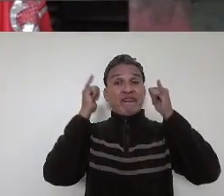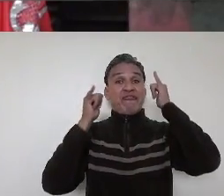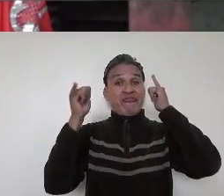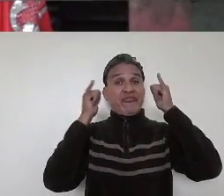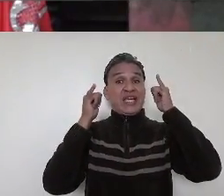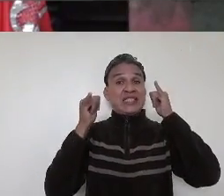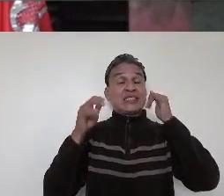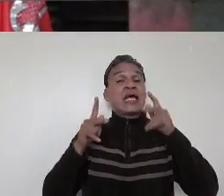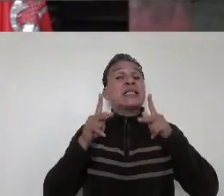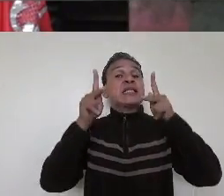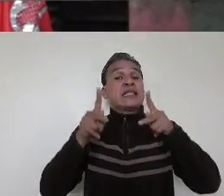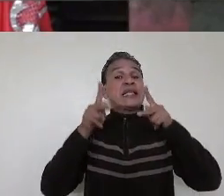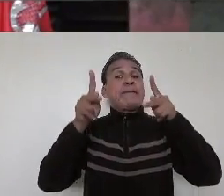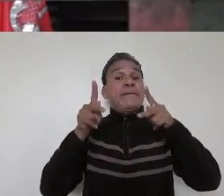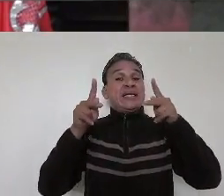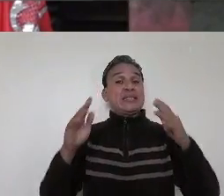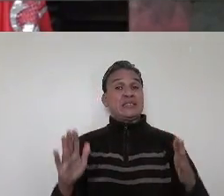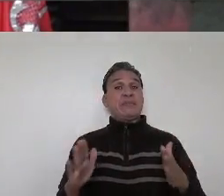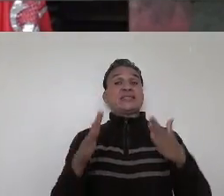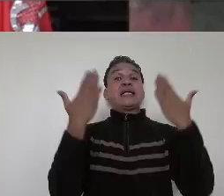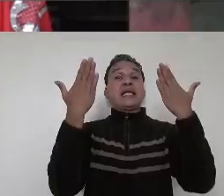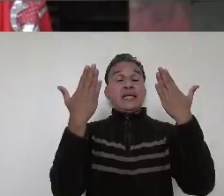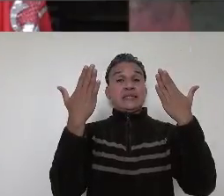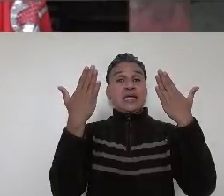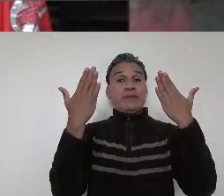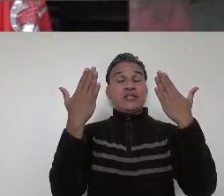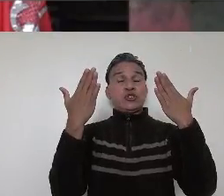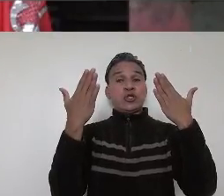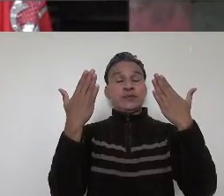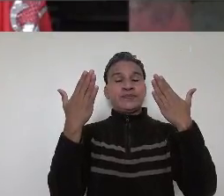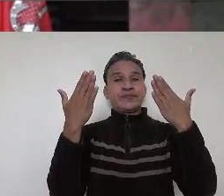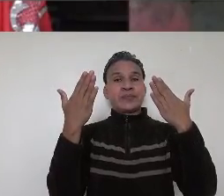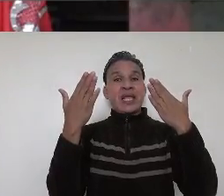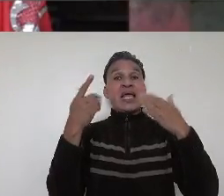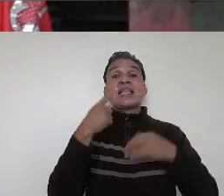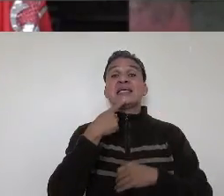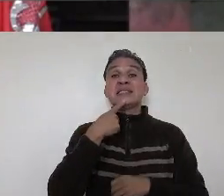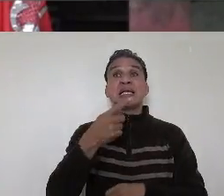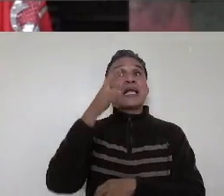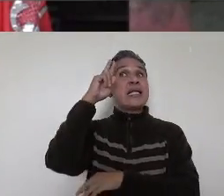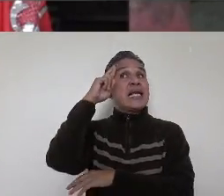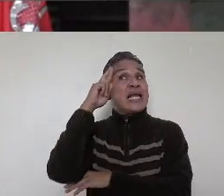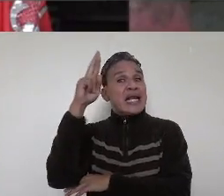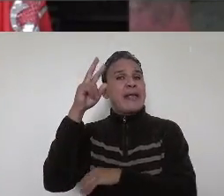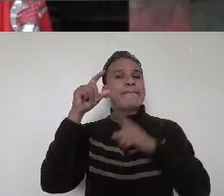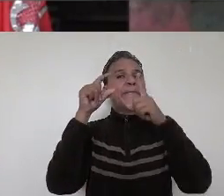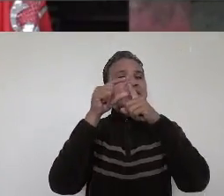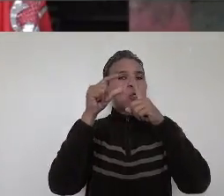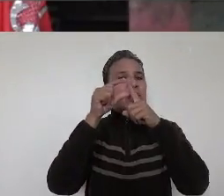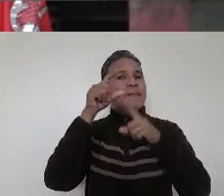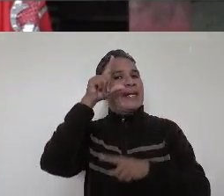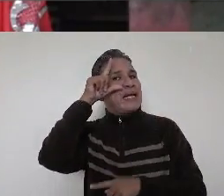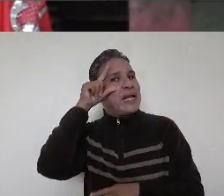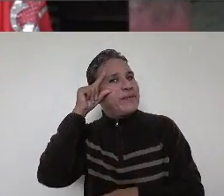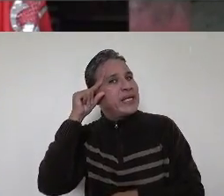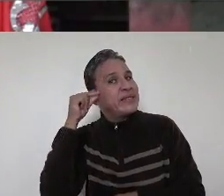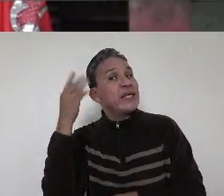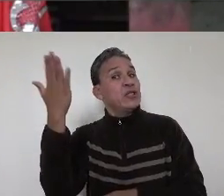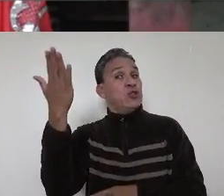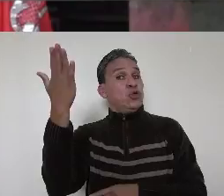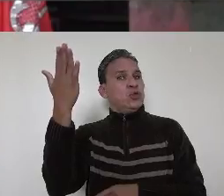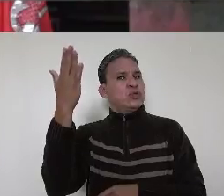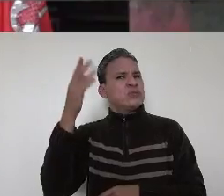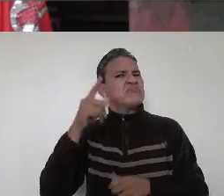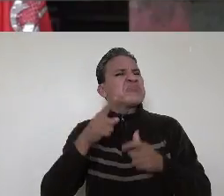de participar en la salvación, es decir, de cumplir la voluntad de Dios, dígame entonces qué es. Es el